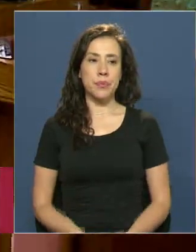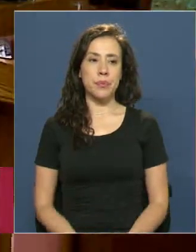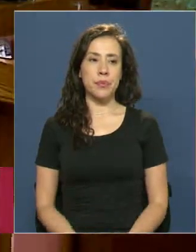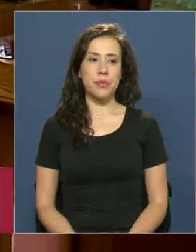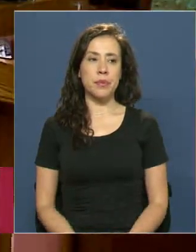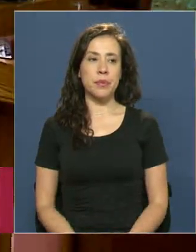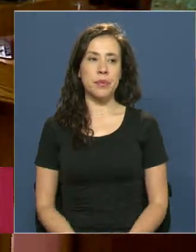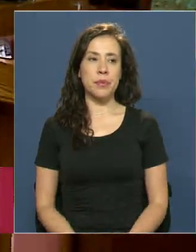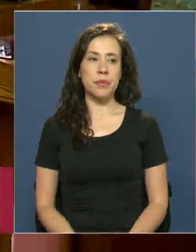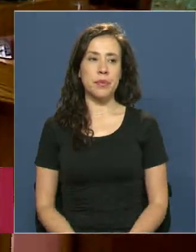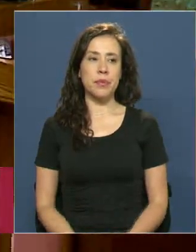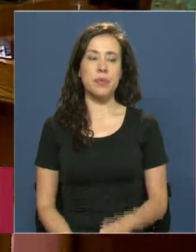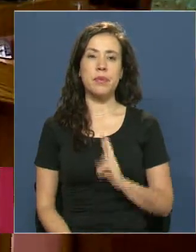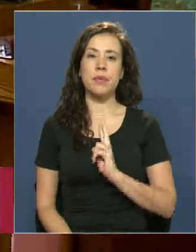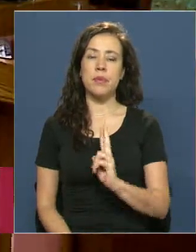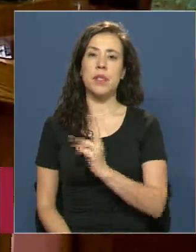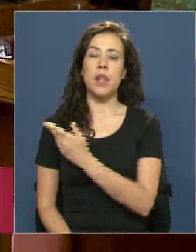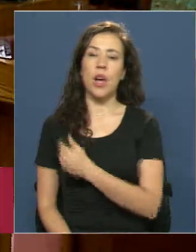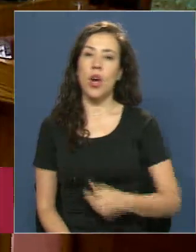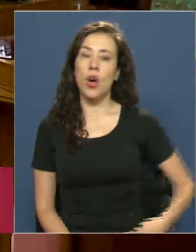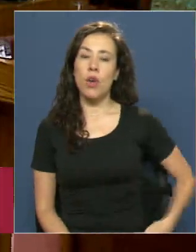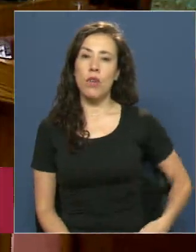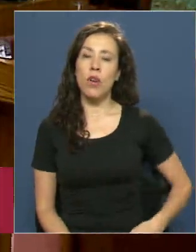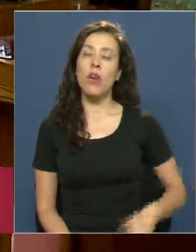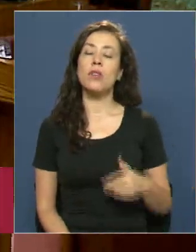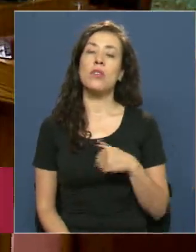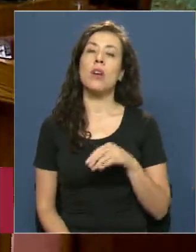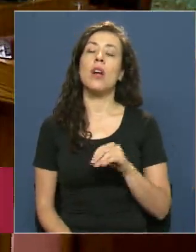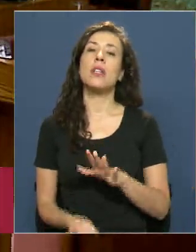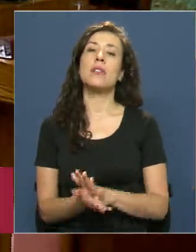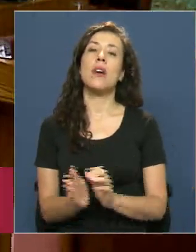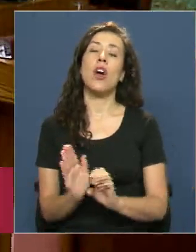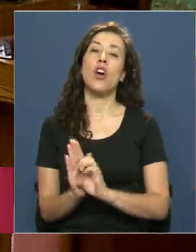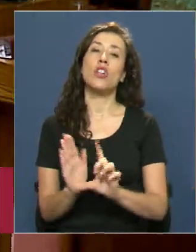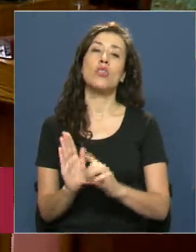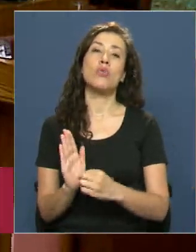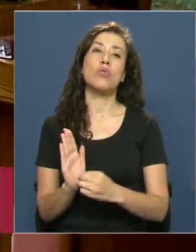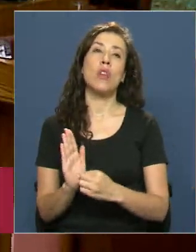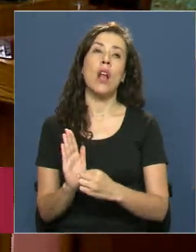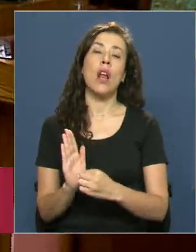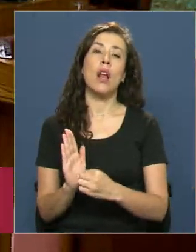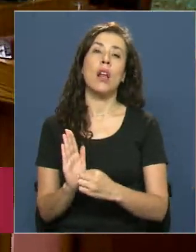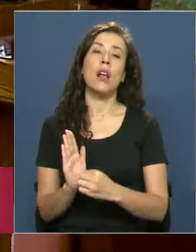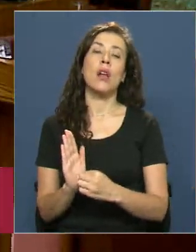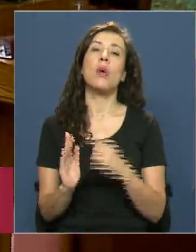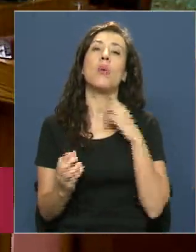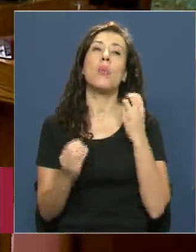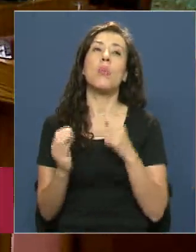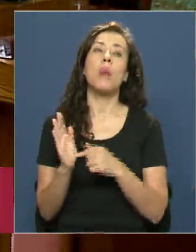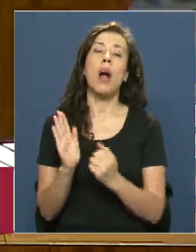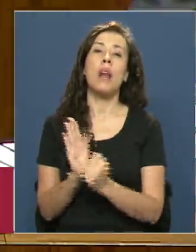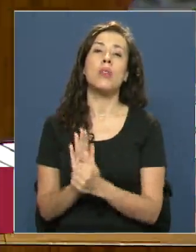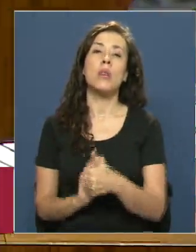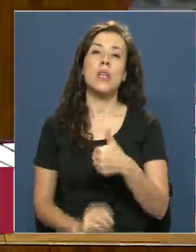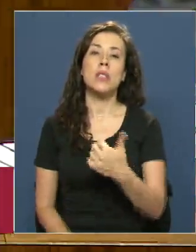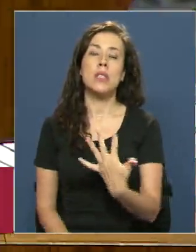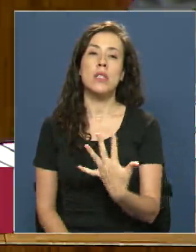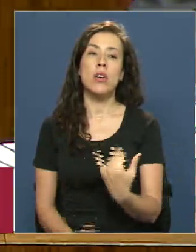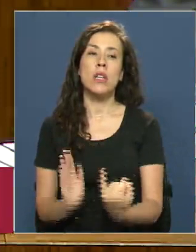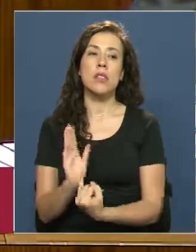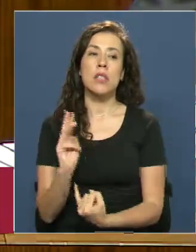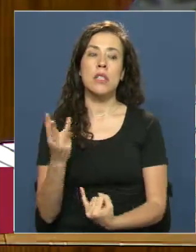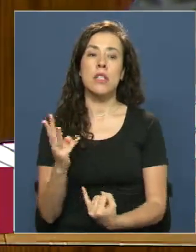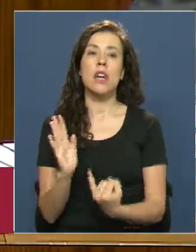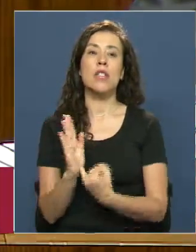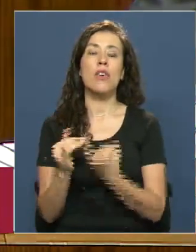Muchas gracias. En representación del Ejecutivo, vengo en hacer reserva de constitucionalidad en función del artículo 65, inciso